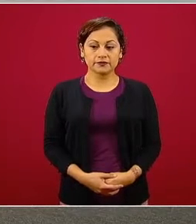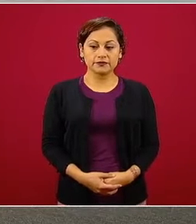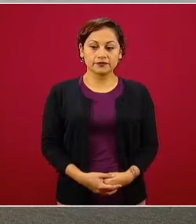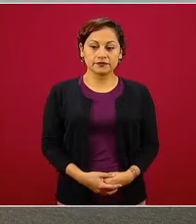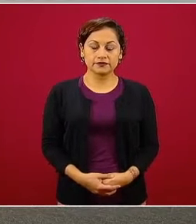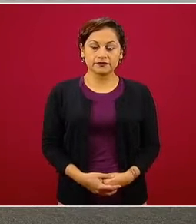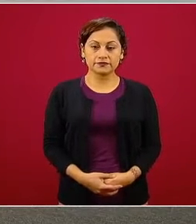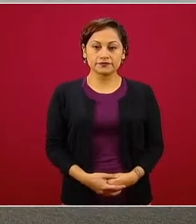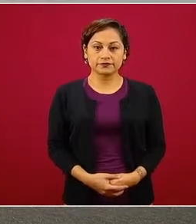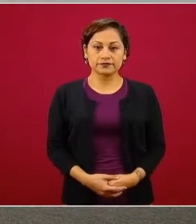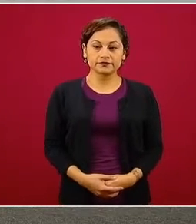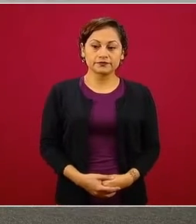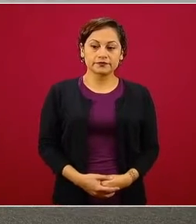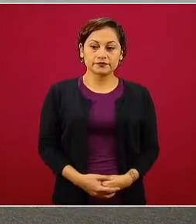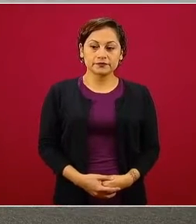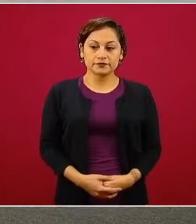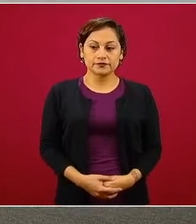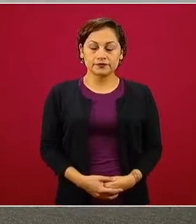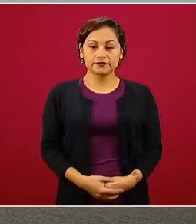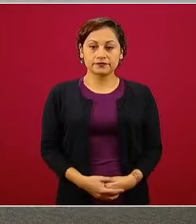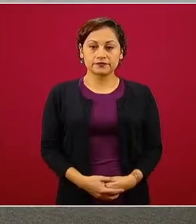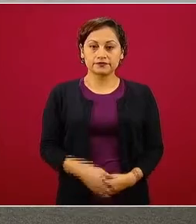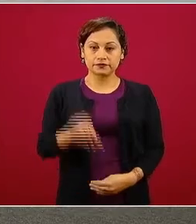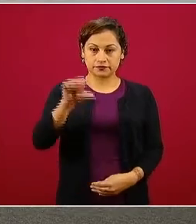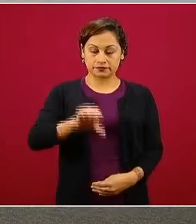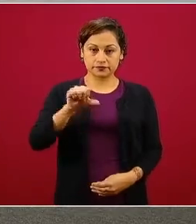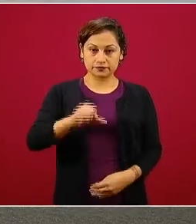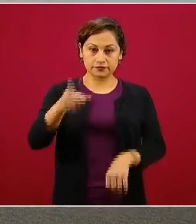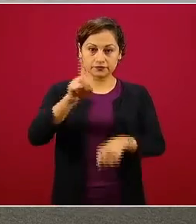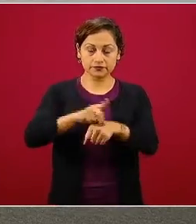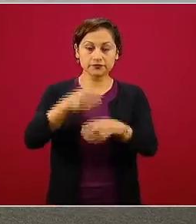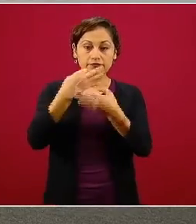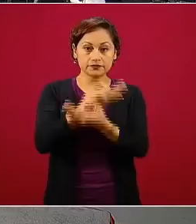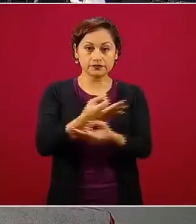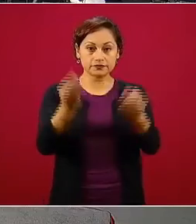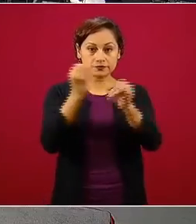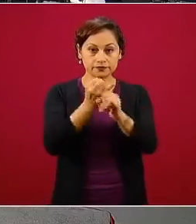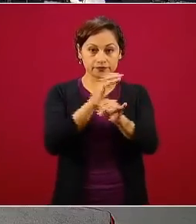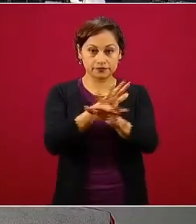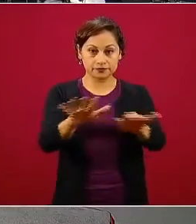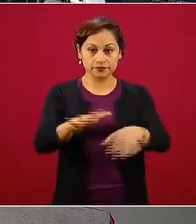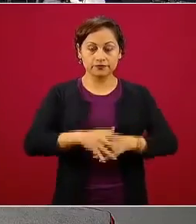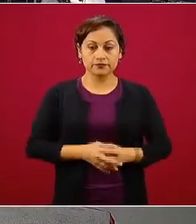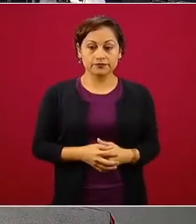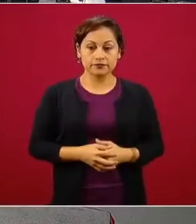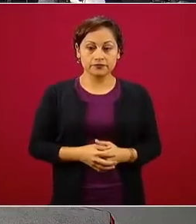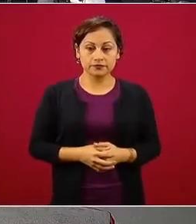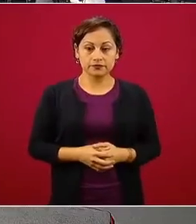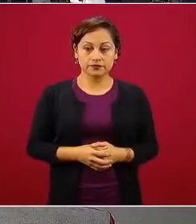Vamos a informar el día de hoy y como no hay